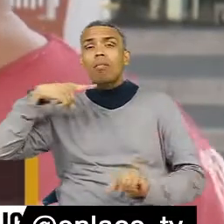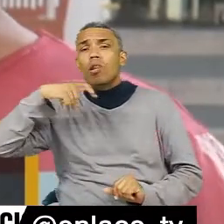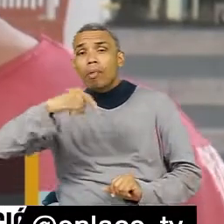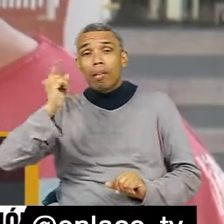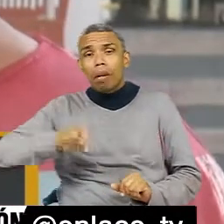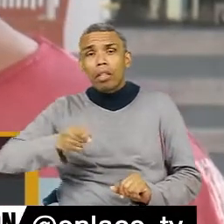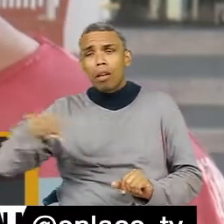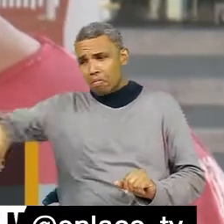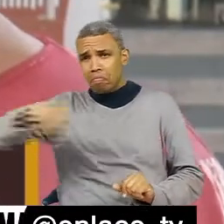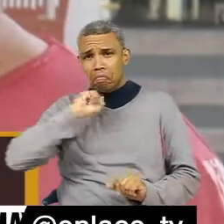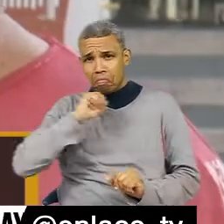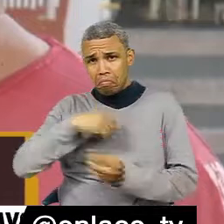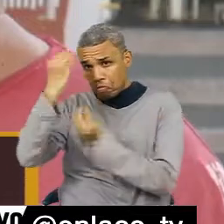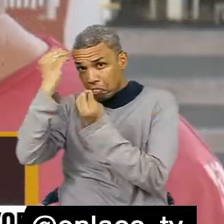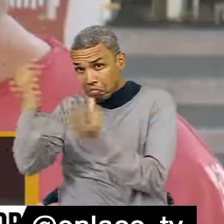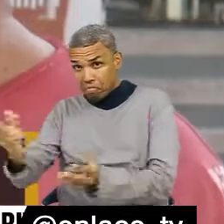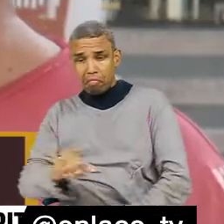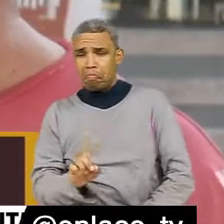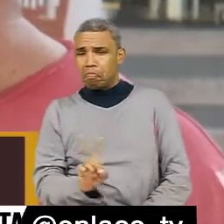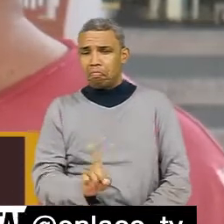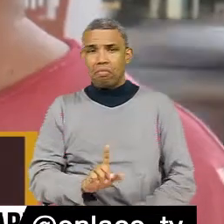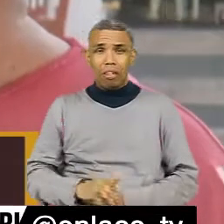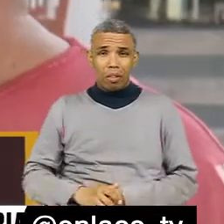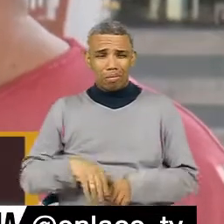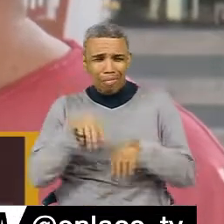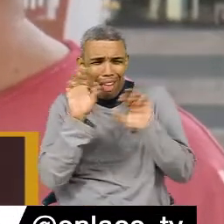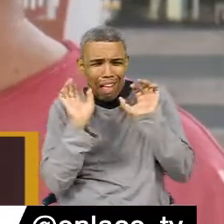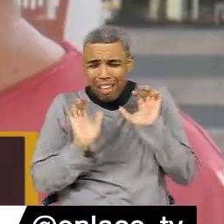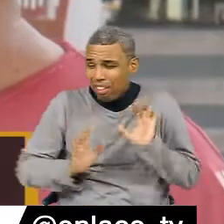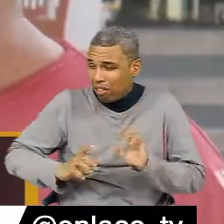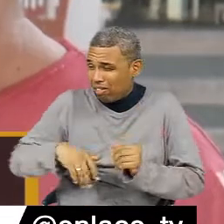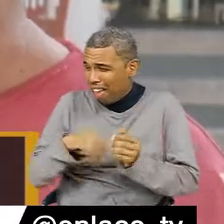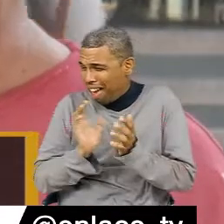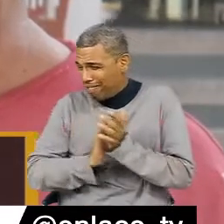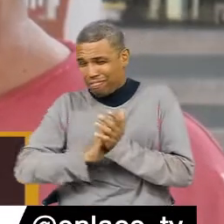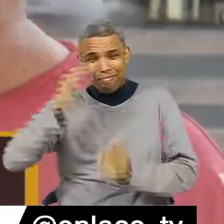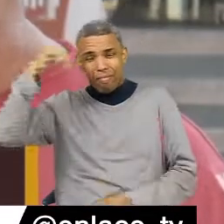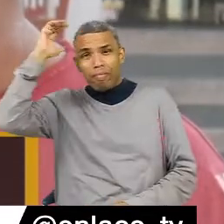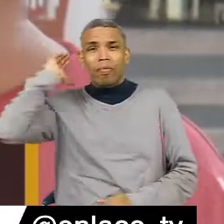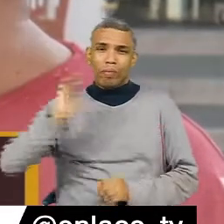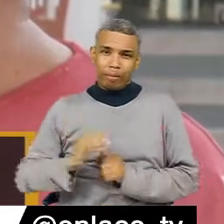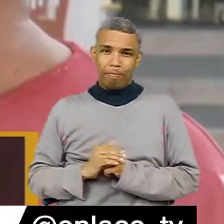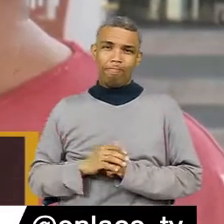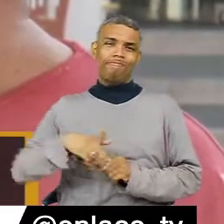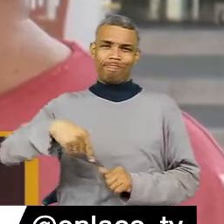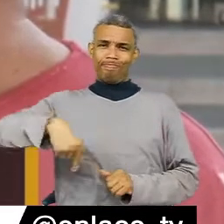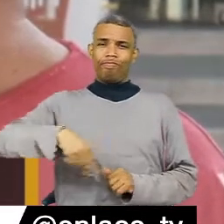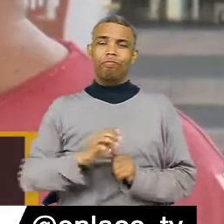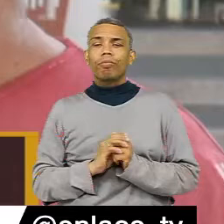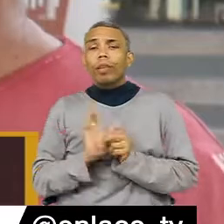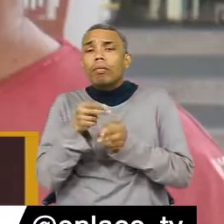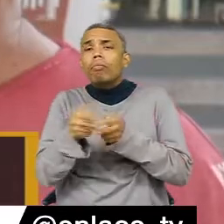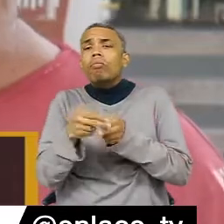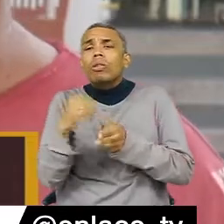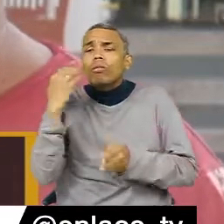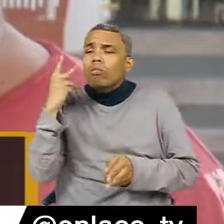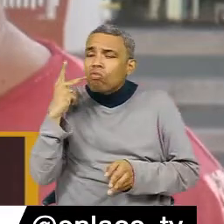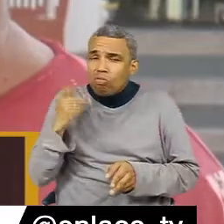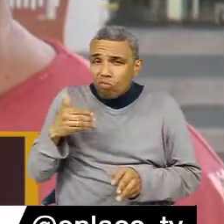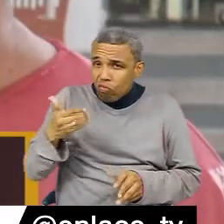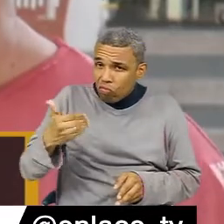procesal. El otro proceso se encuentra en la Fiscalía Seccional Tercera, el cual ha avanzado y para en los próximos días hay una diligencia, que se